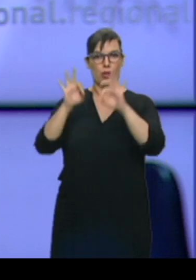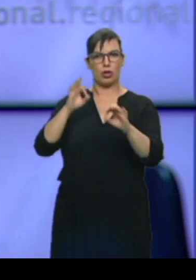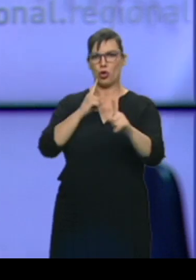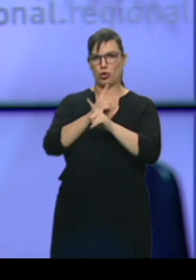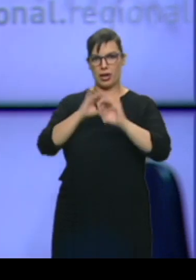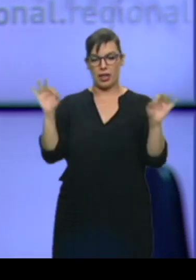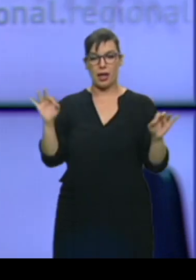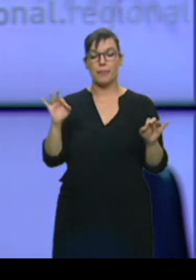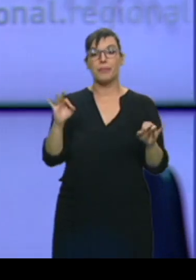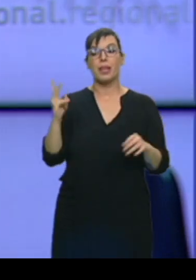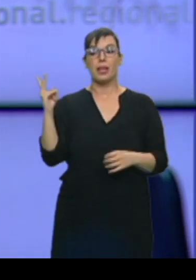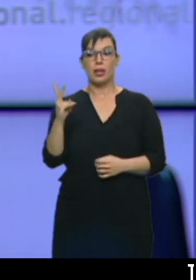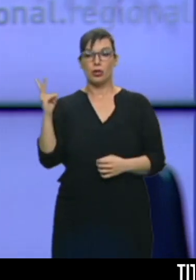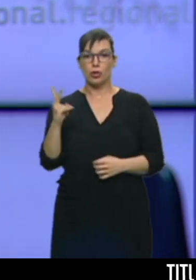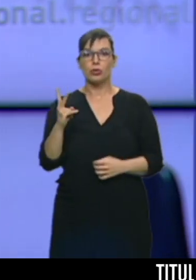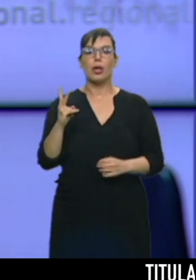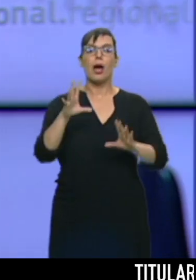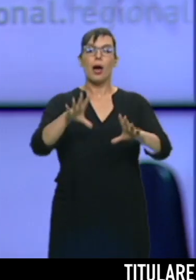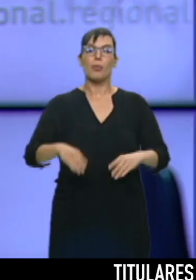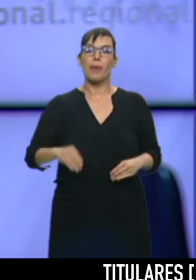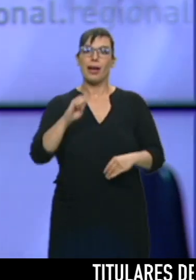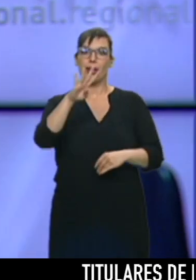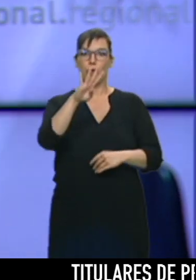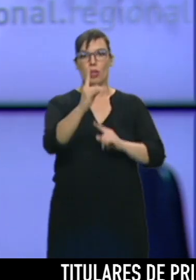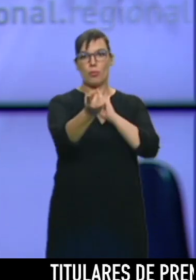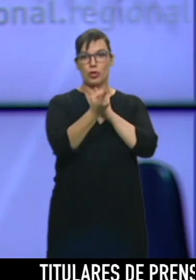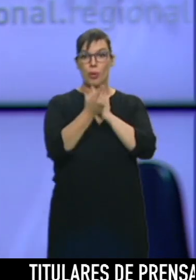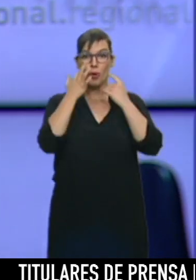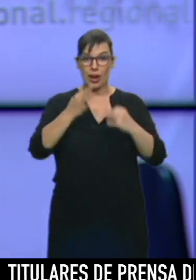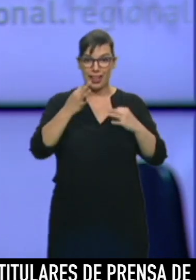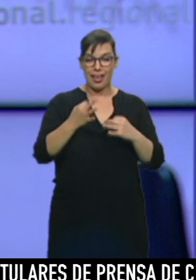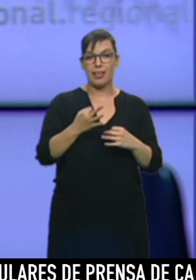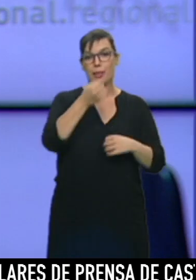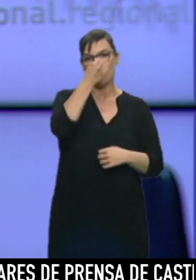han aceptado 14 de la oposición, pero solo 4 del PSOE entre ellas.